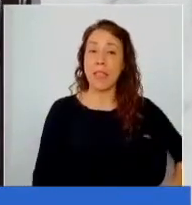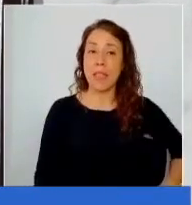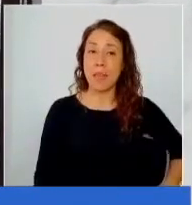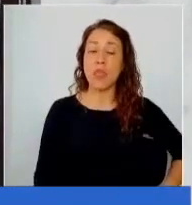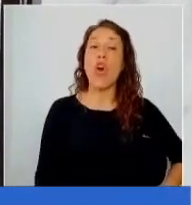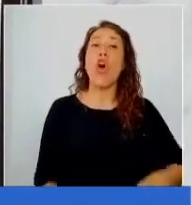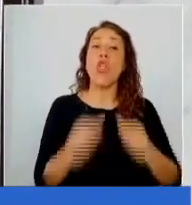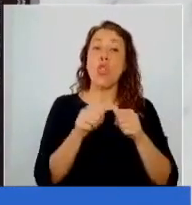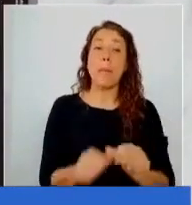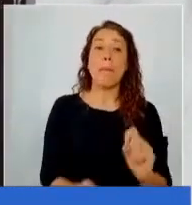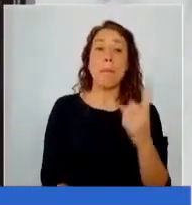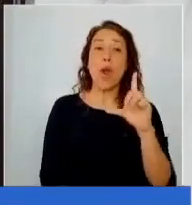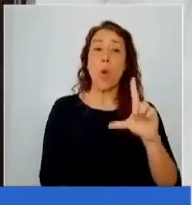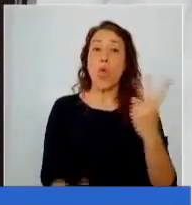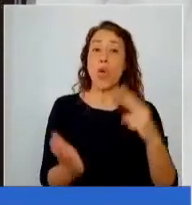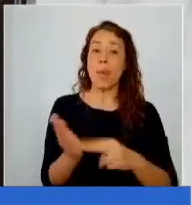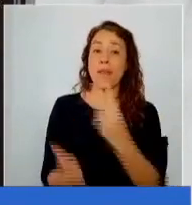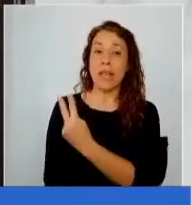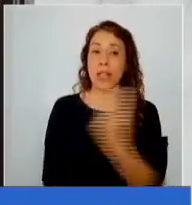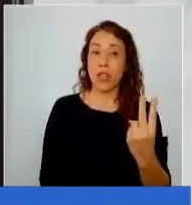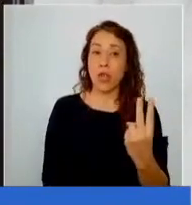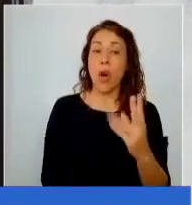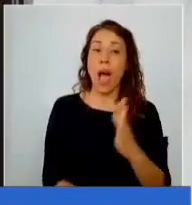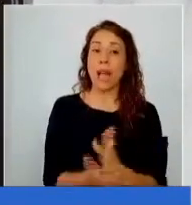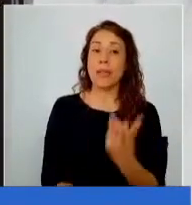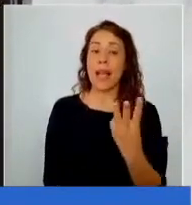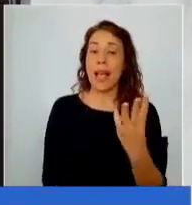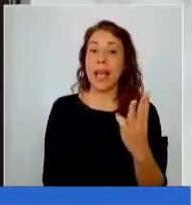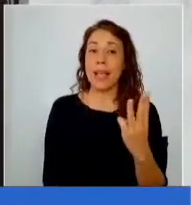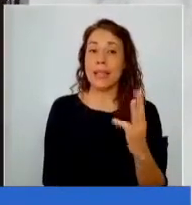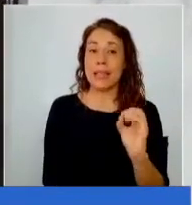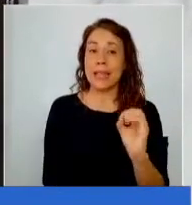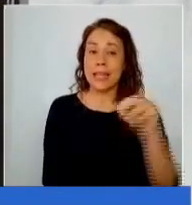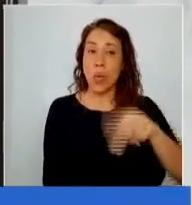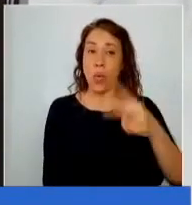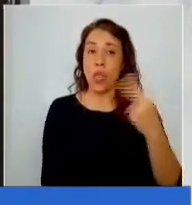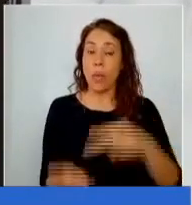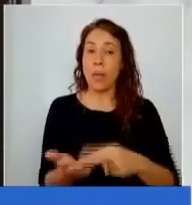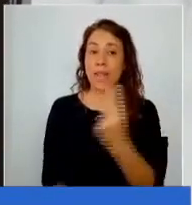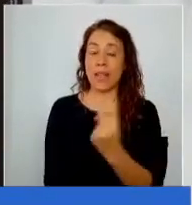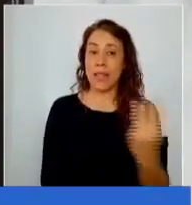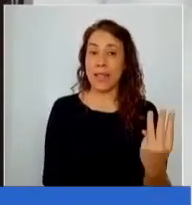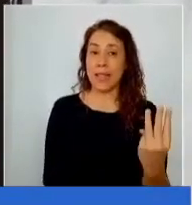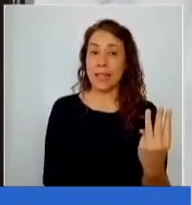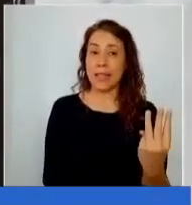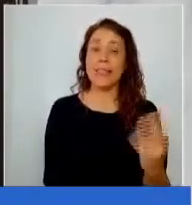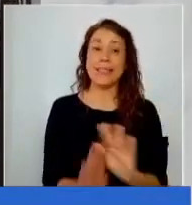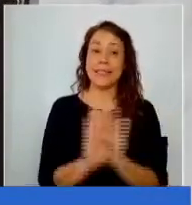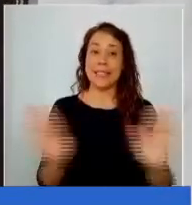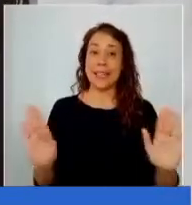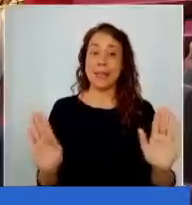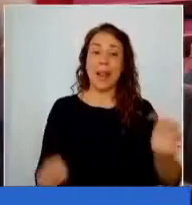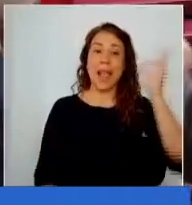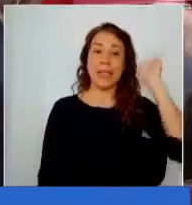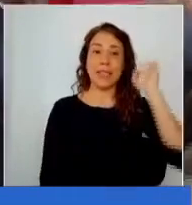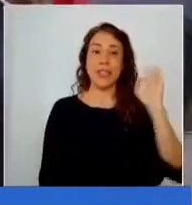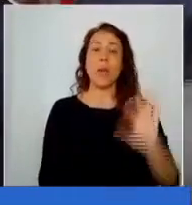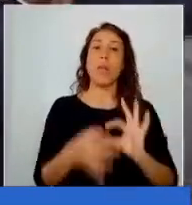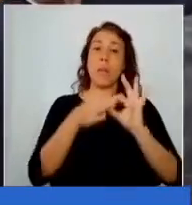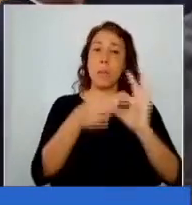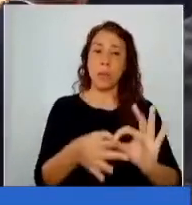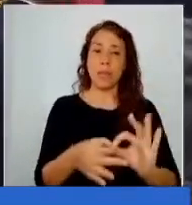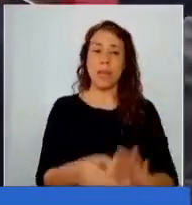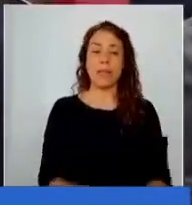primero de julio de 2022 y el 30 de junio de tres se levanta la sesión Muchas gracias